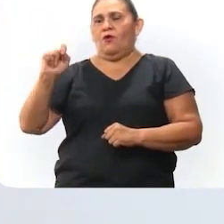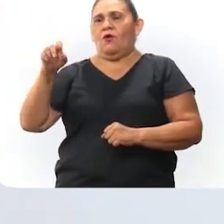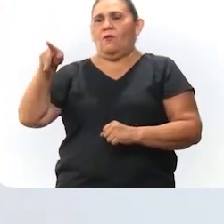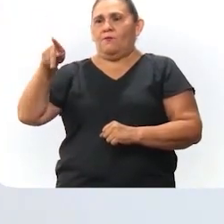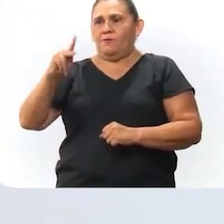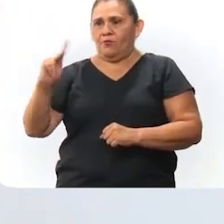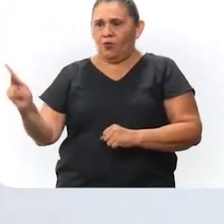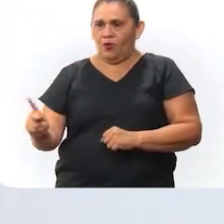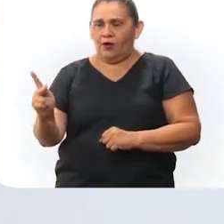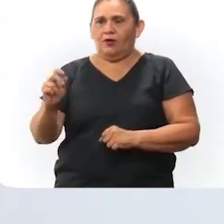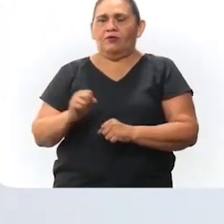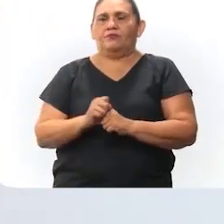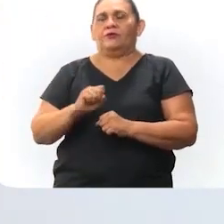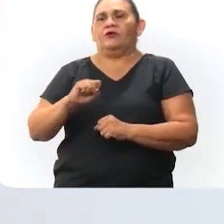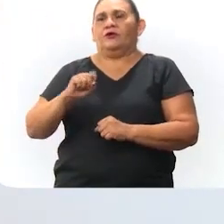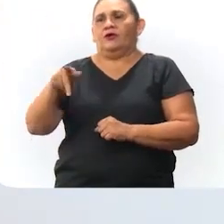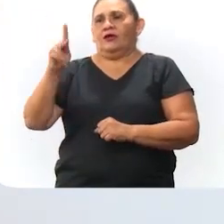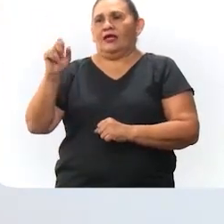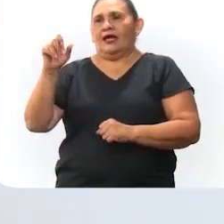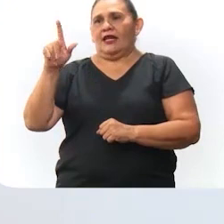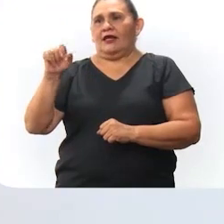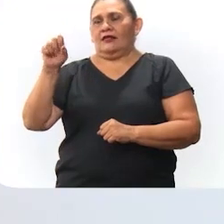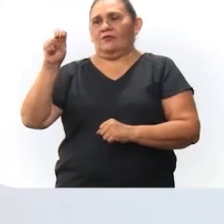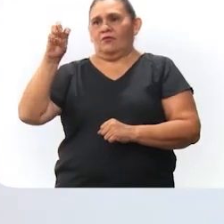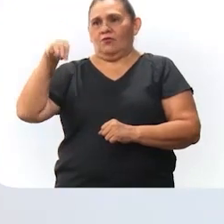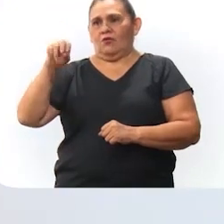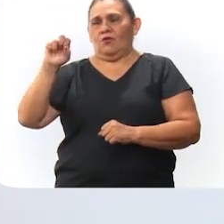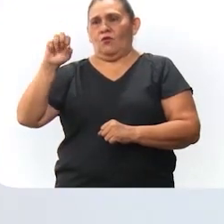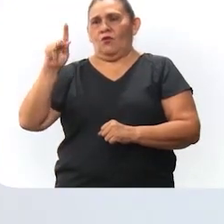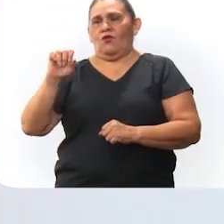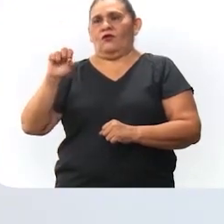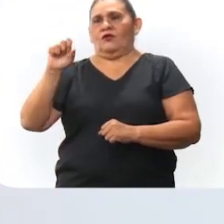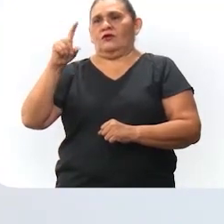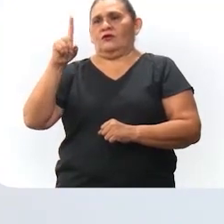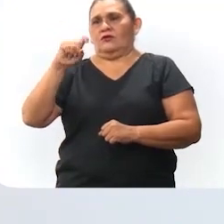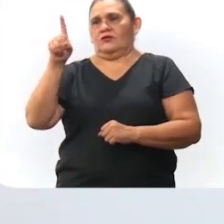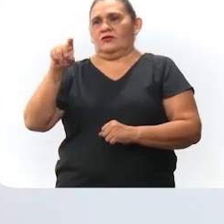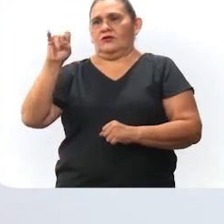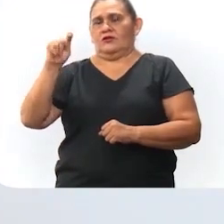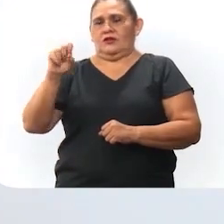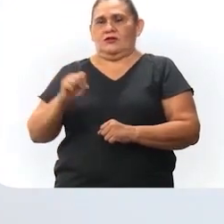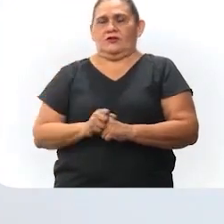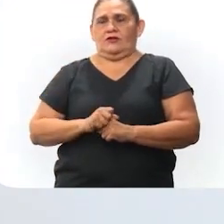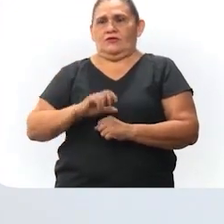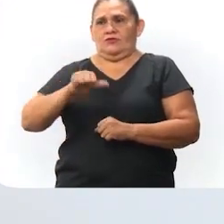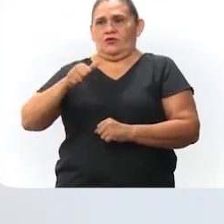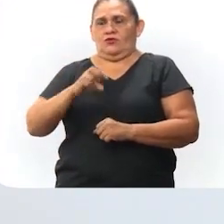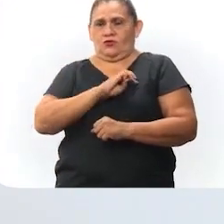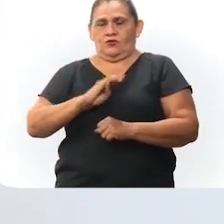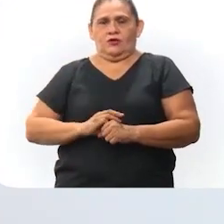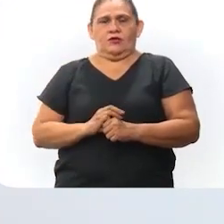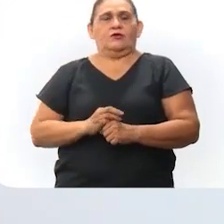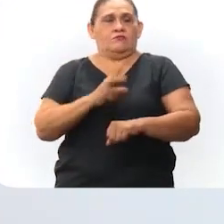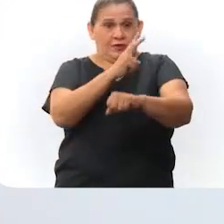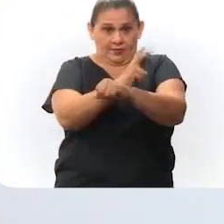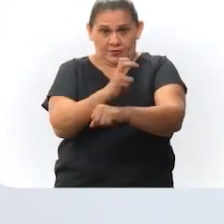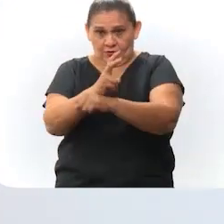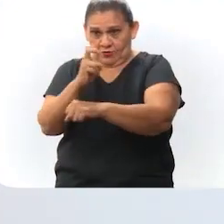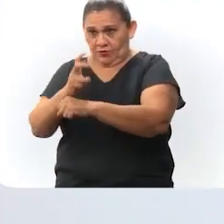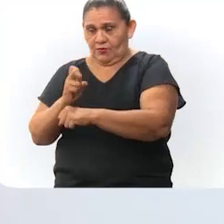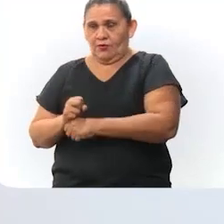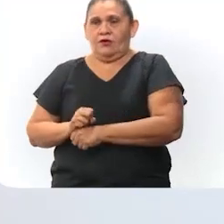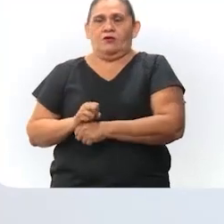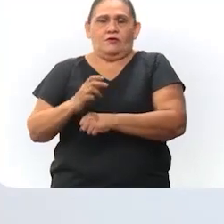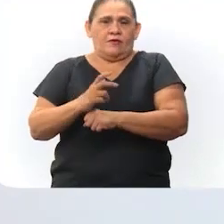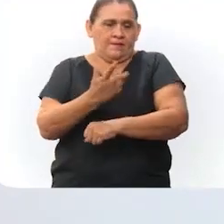Ixil, Canzacap, Calotmul, Chapap, Ucu y Citas. Los invitamos a vacunarse sin temor para proteger